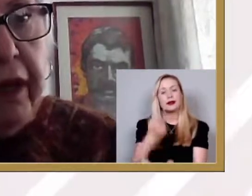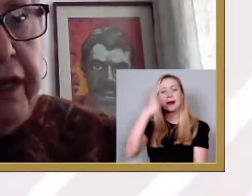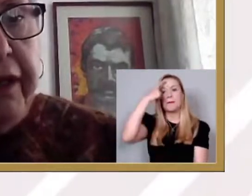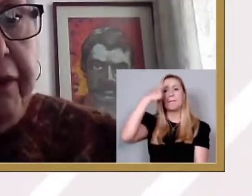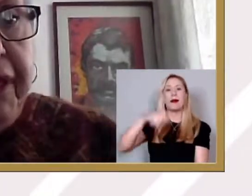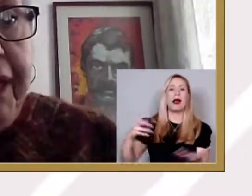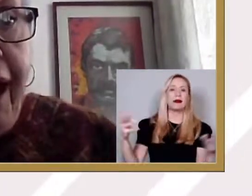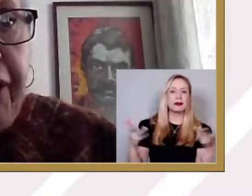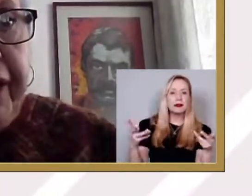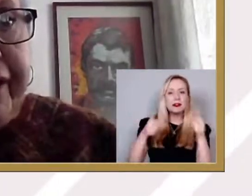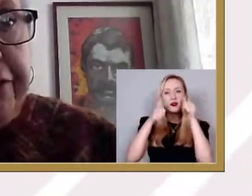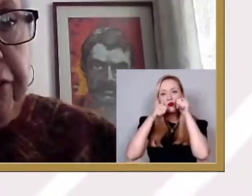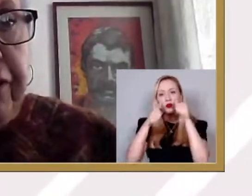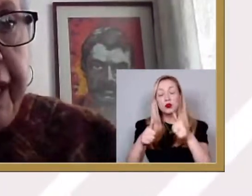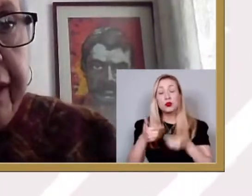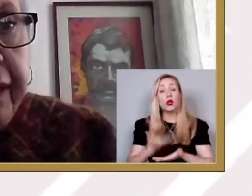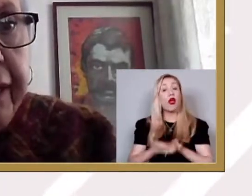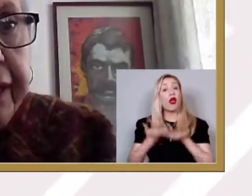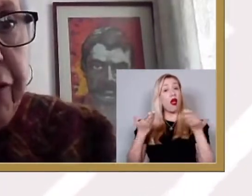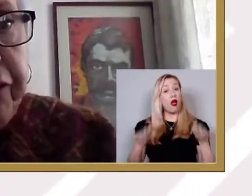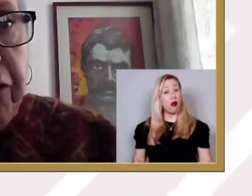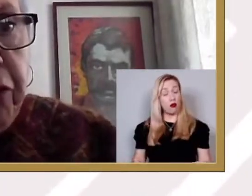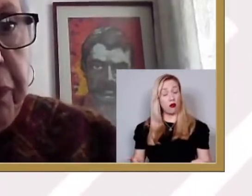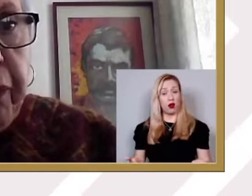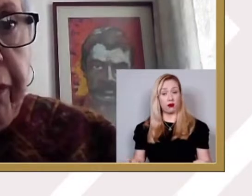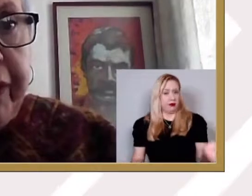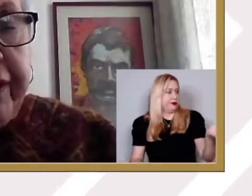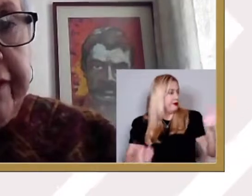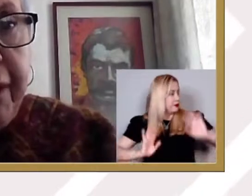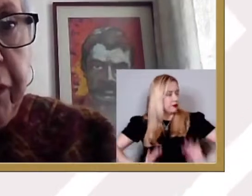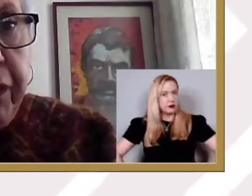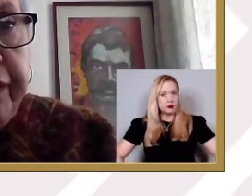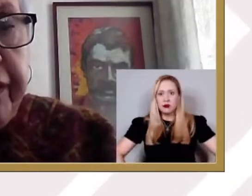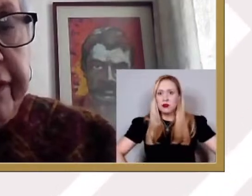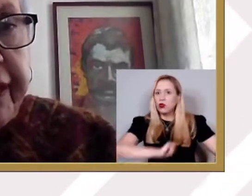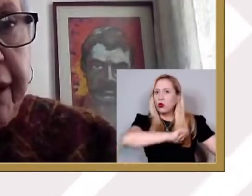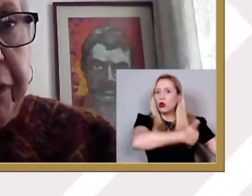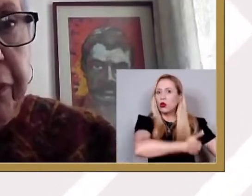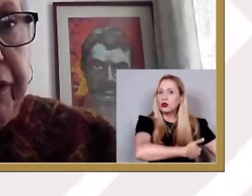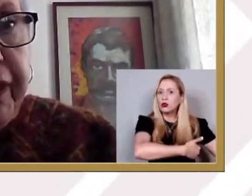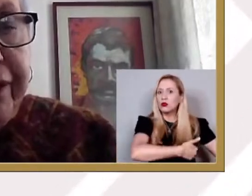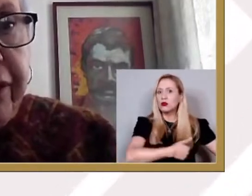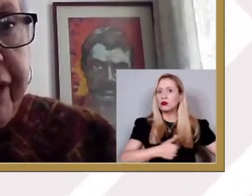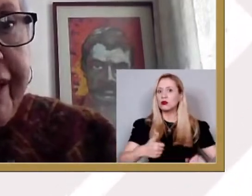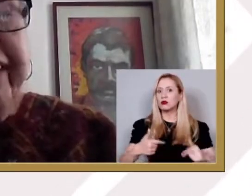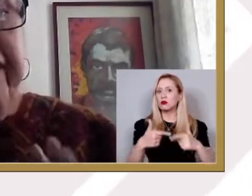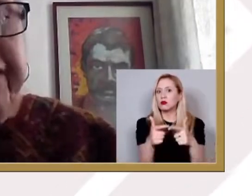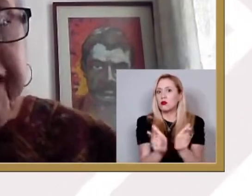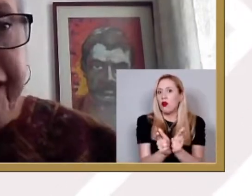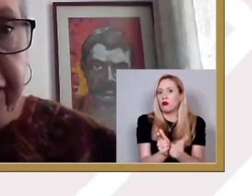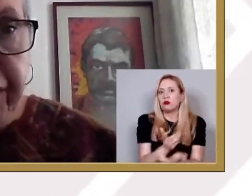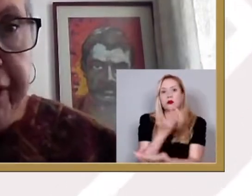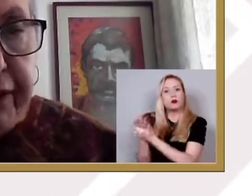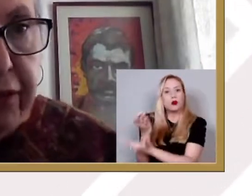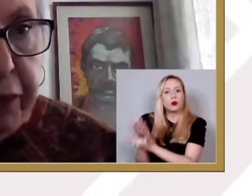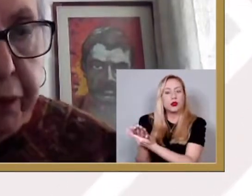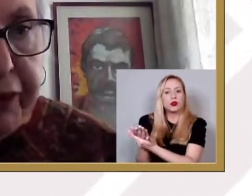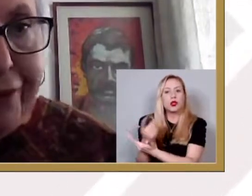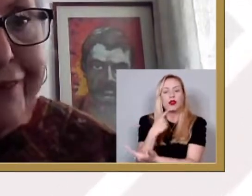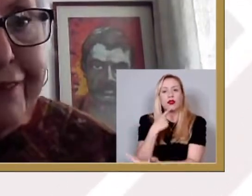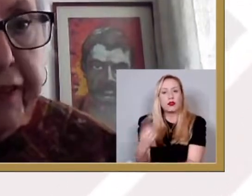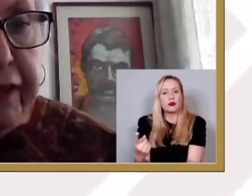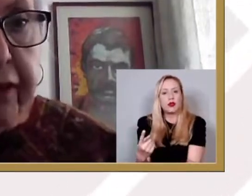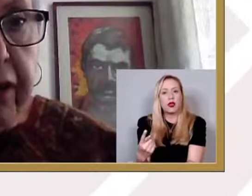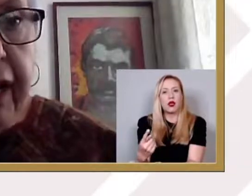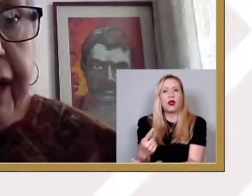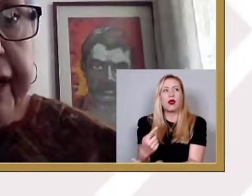acción y ahora resulta que otro grupo está proponiendo y diciendo, más bien no